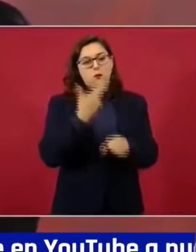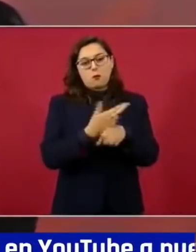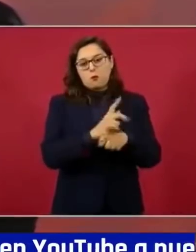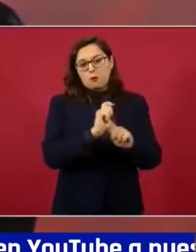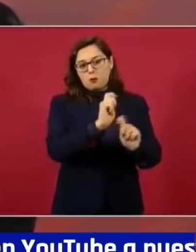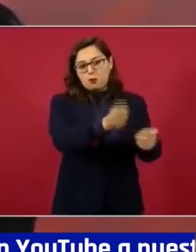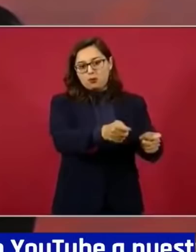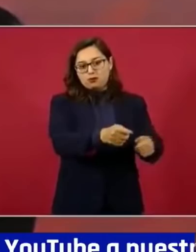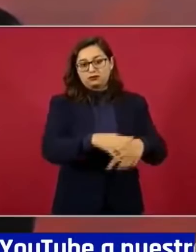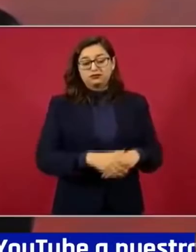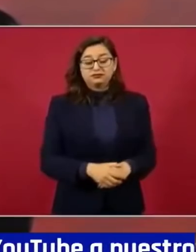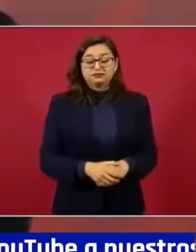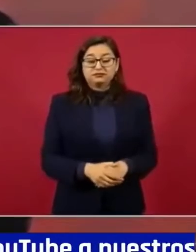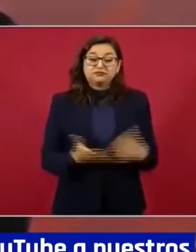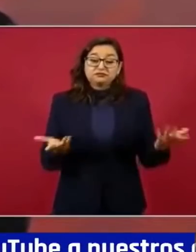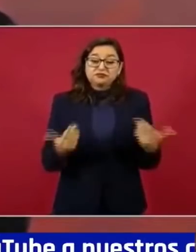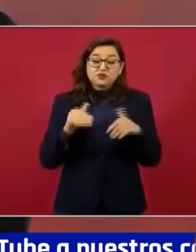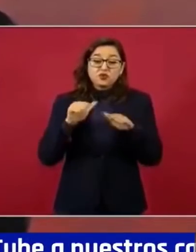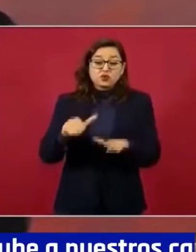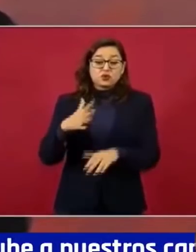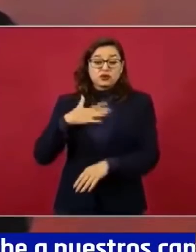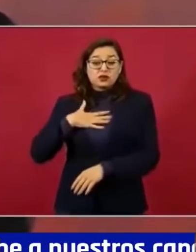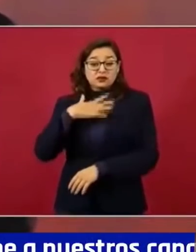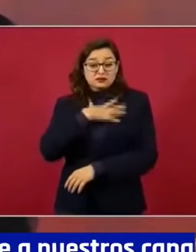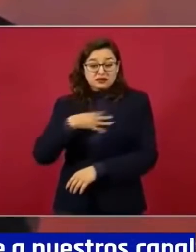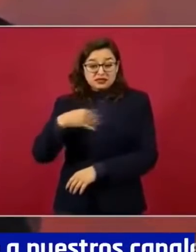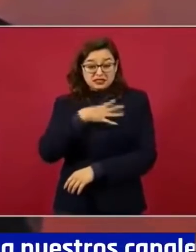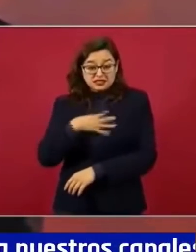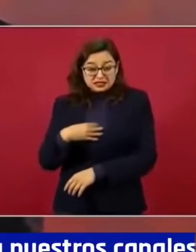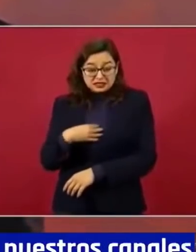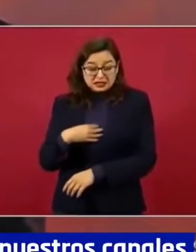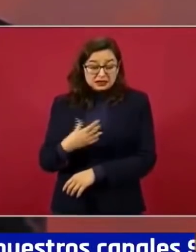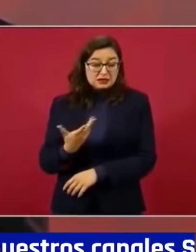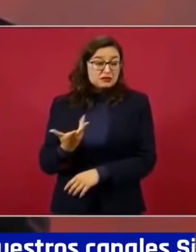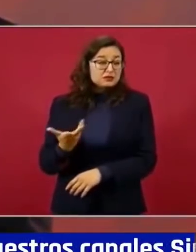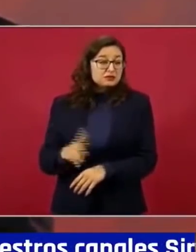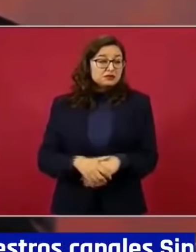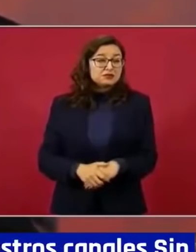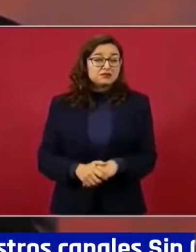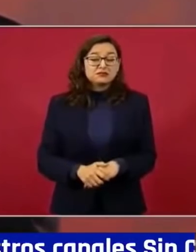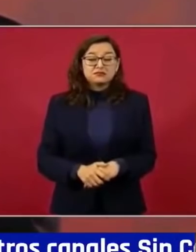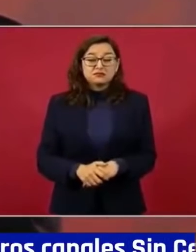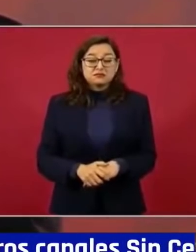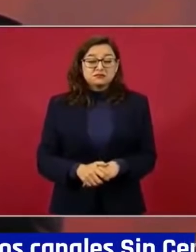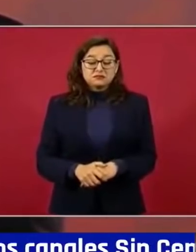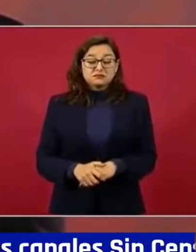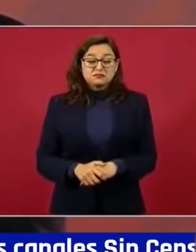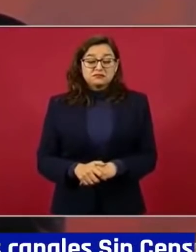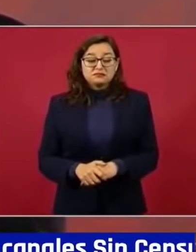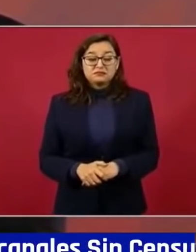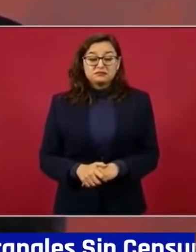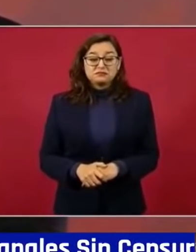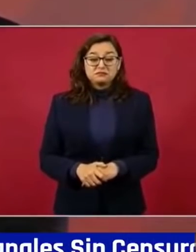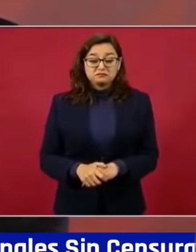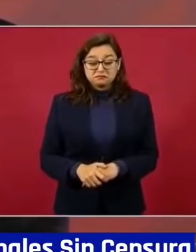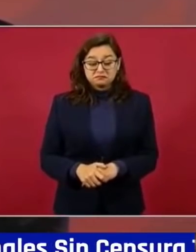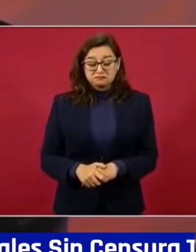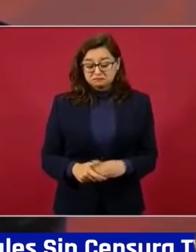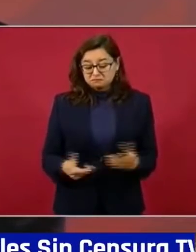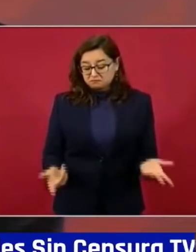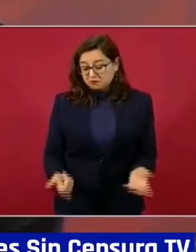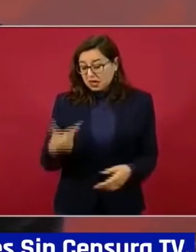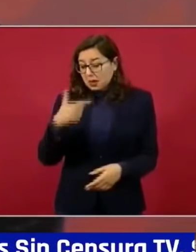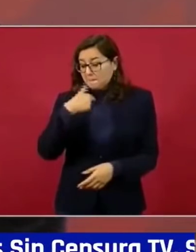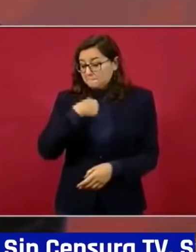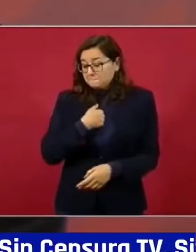Acerca de lo de mis hijos, yo tengo la ventaja, si se